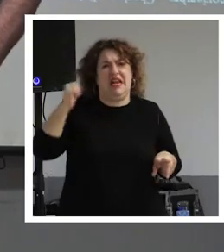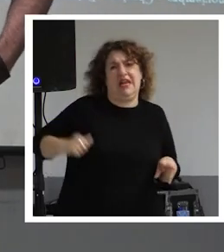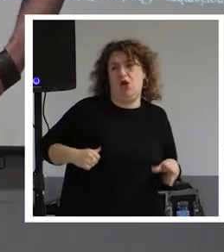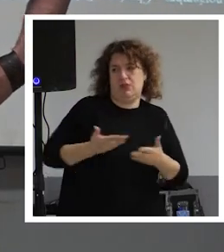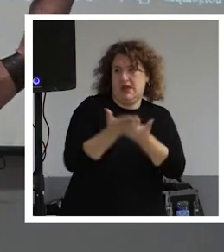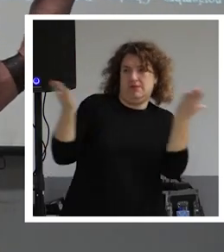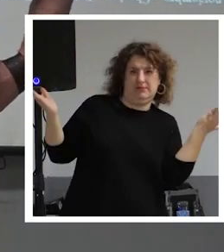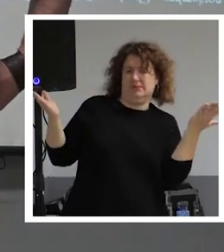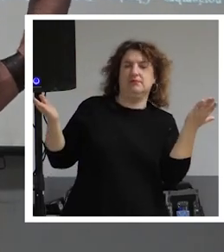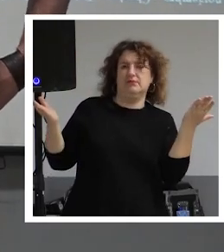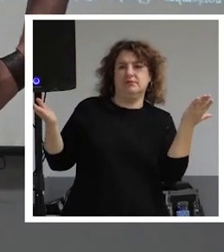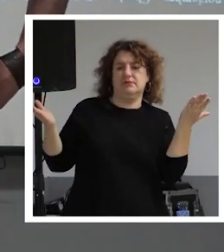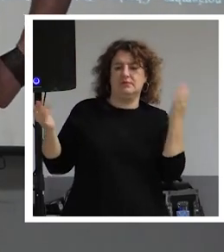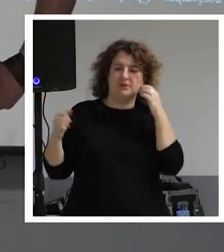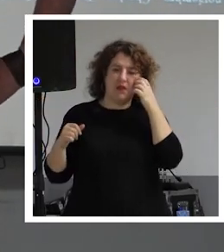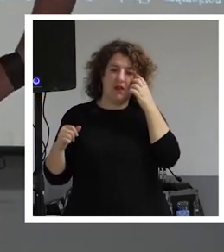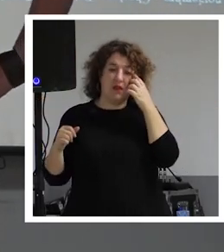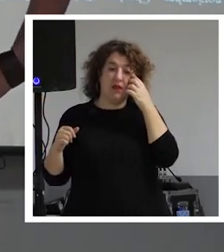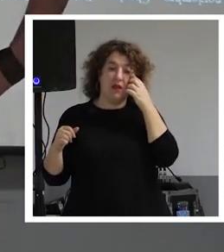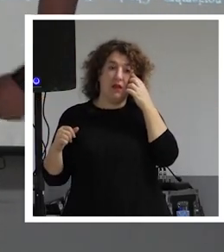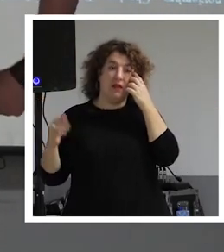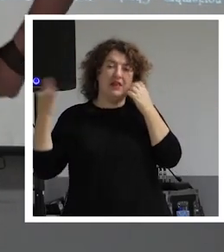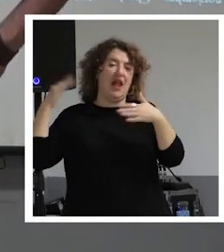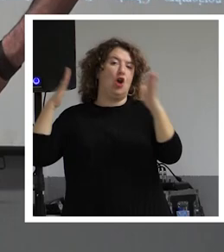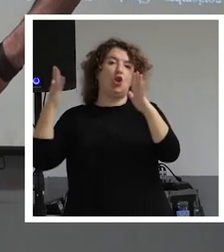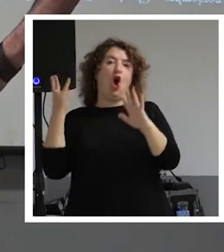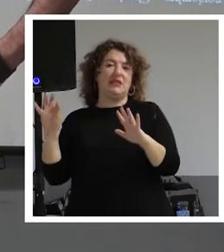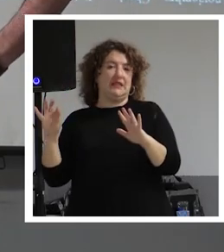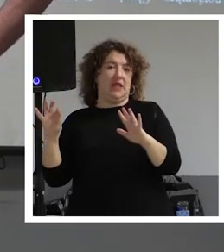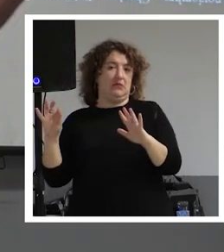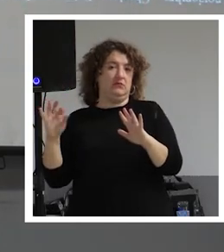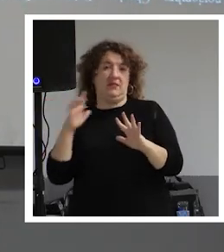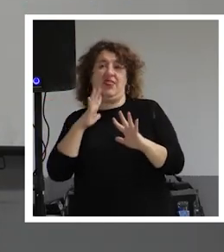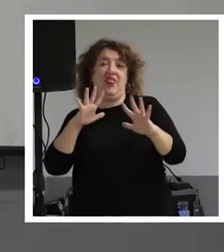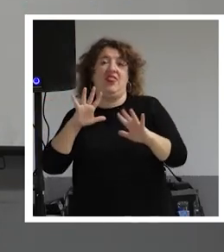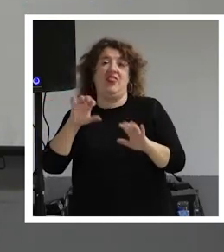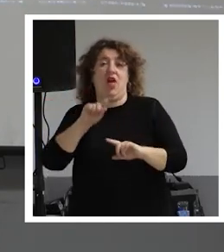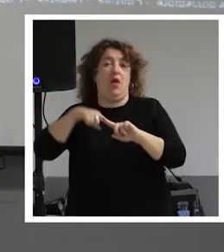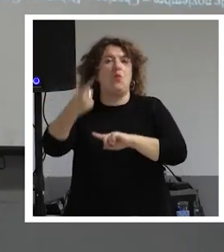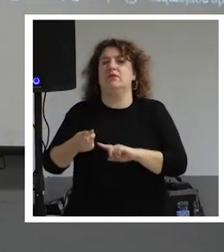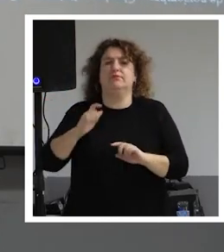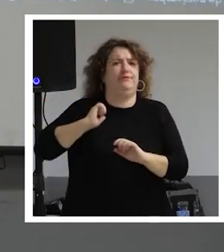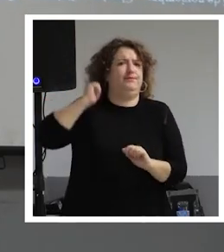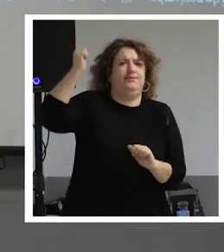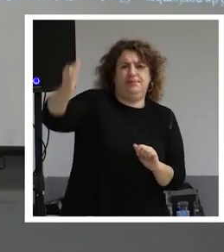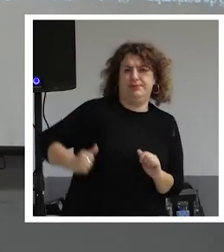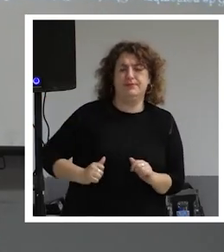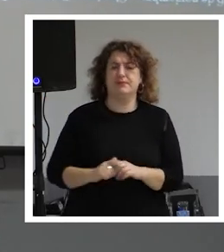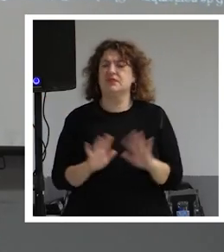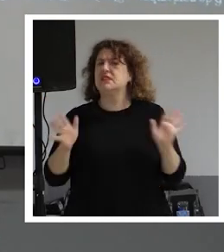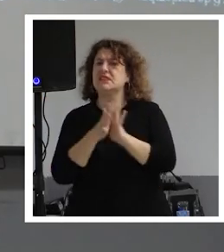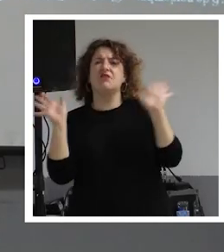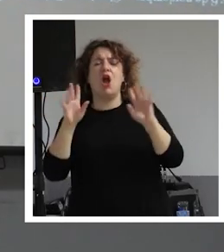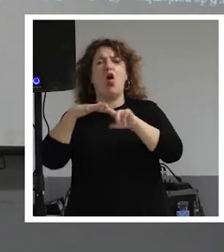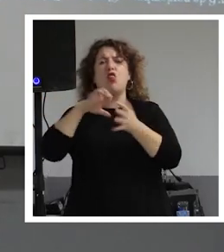decir que había logrado algunas cosas que podía sacar a relucir por ejemplo chile era el 2019 un país indiscutiblemente más rico